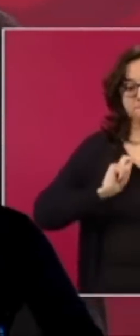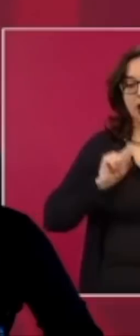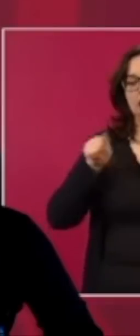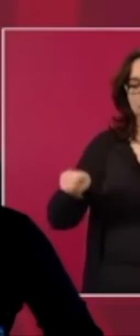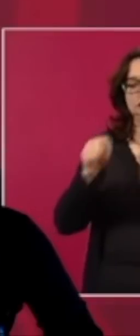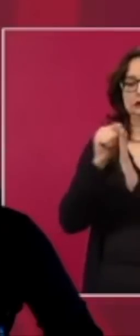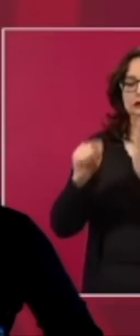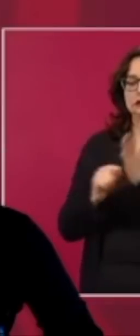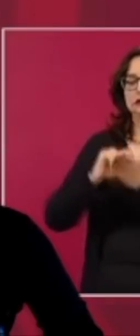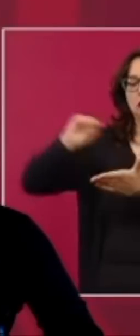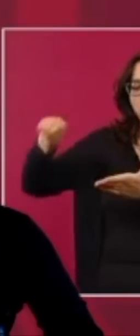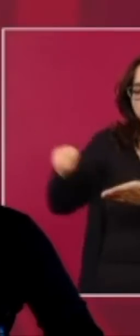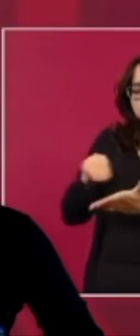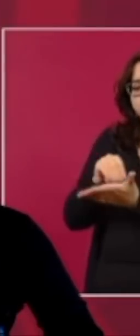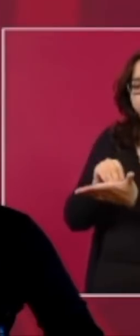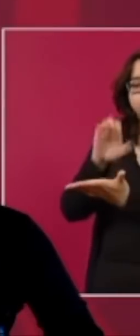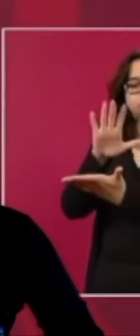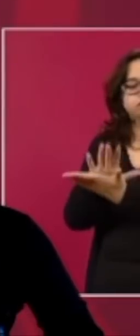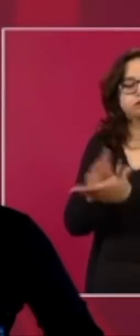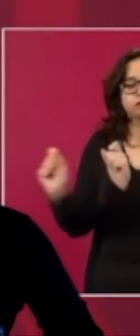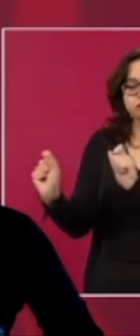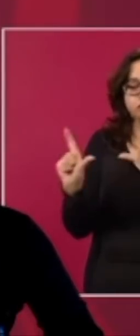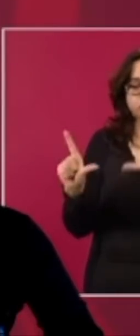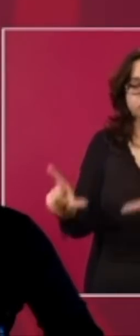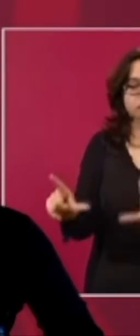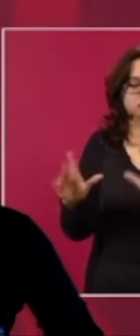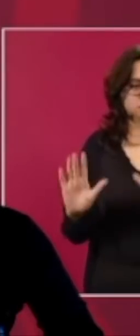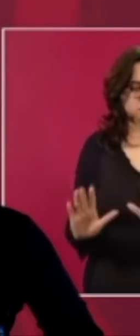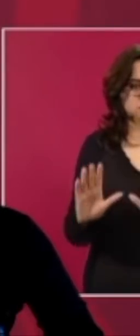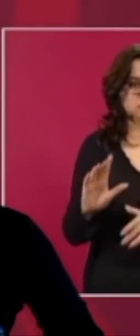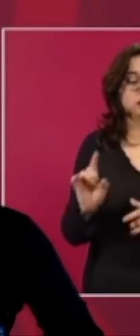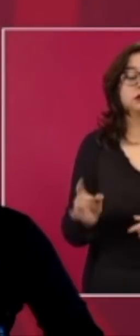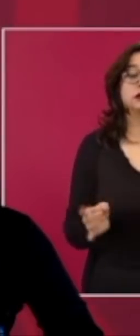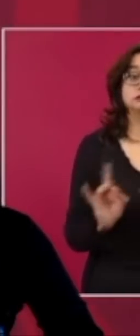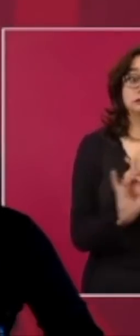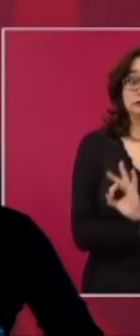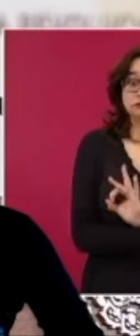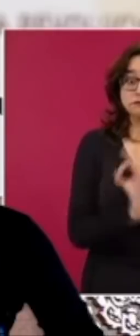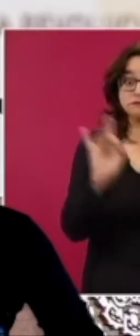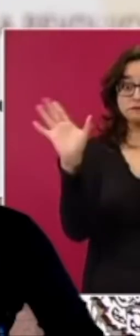propósito de que en el caso de mi fallecimiento